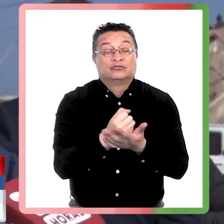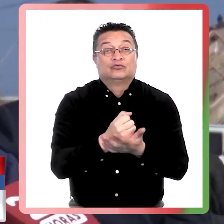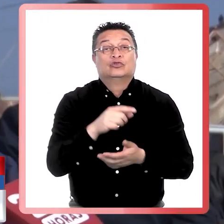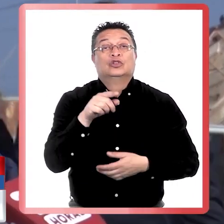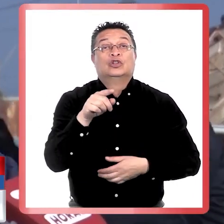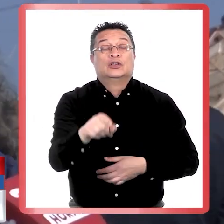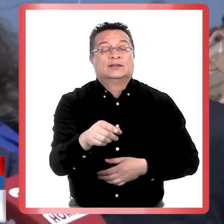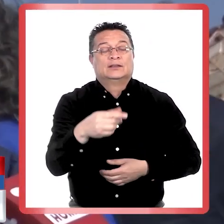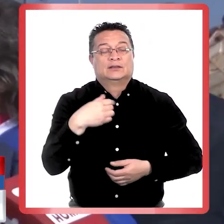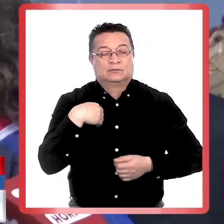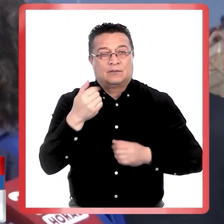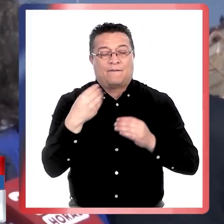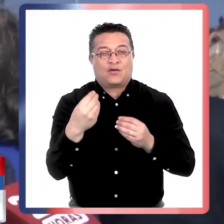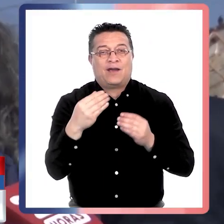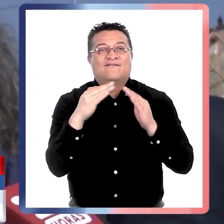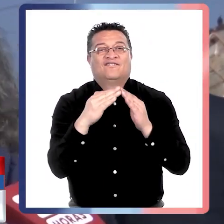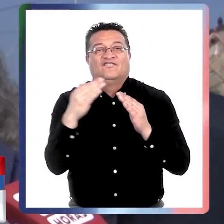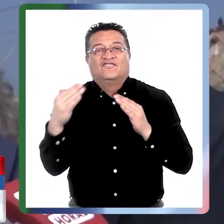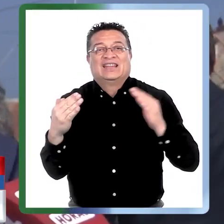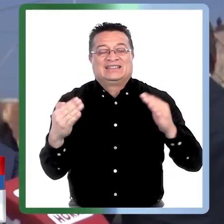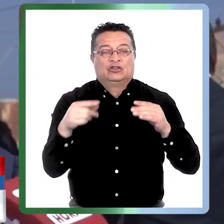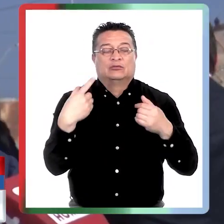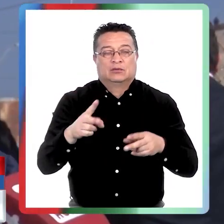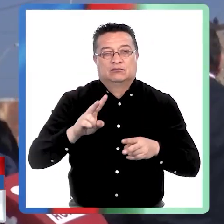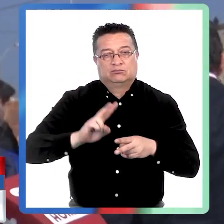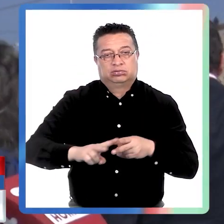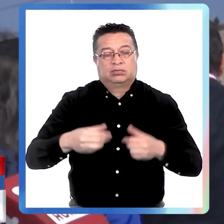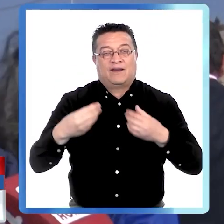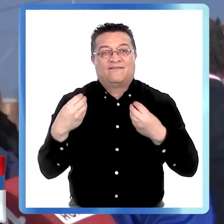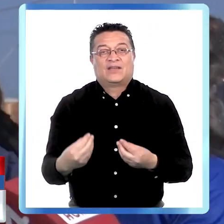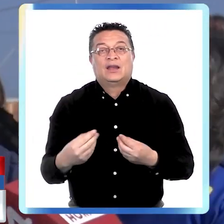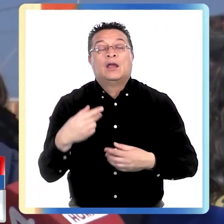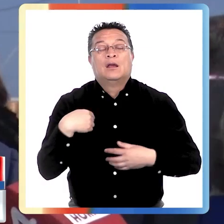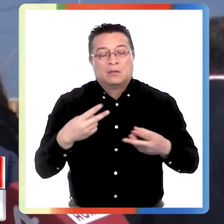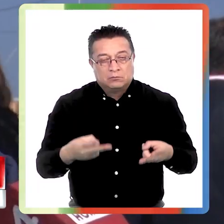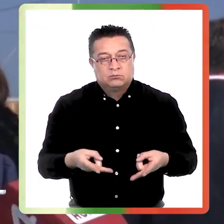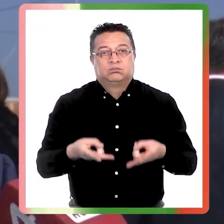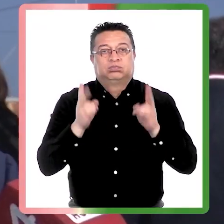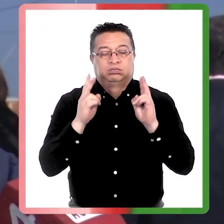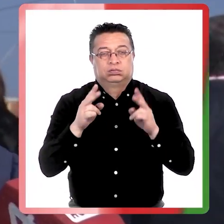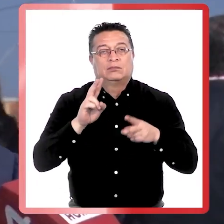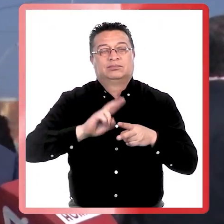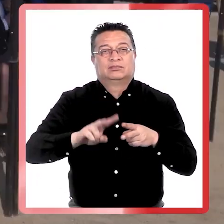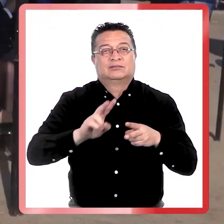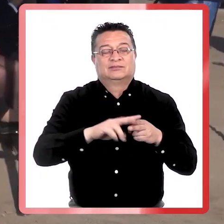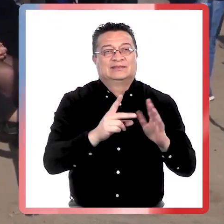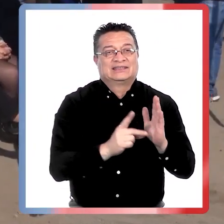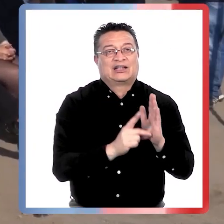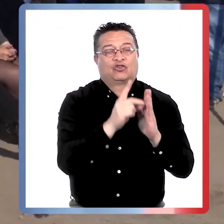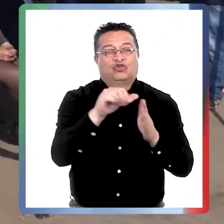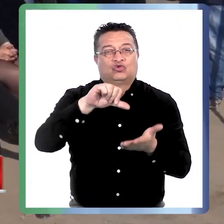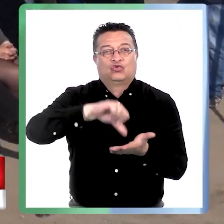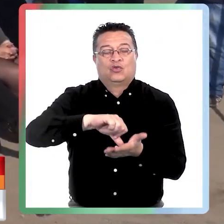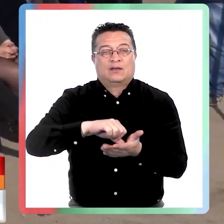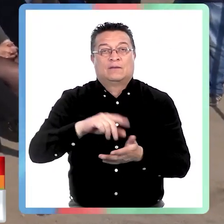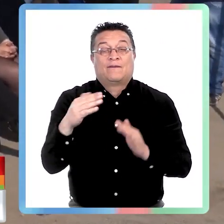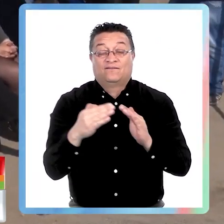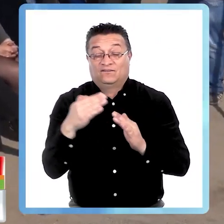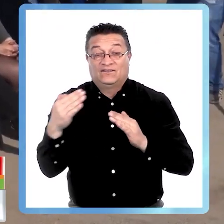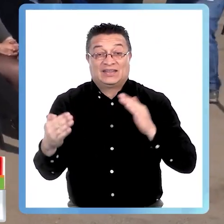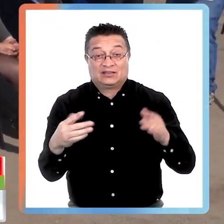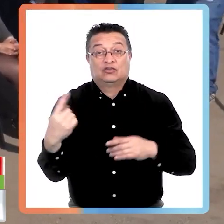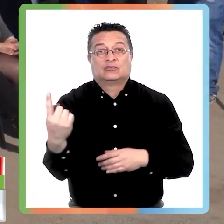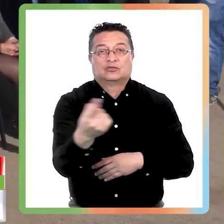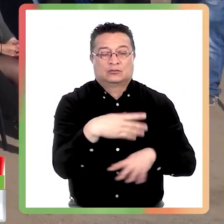que Codelco se transforme en el buen vecino que siempre debió haber sido y que permita el desarrollo de la ciudad. Los vecinos del sector